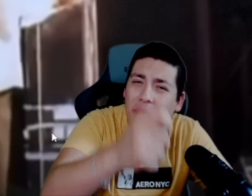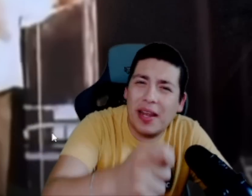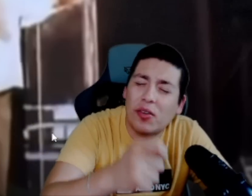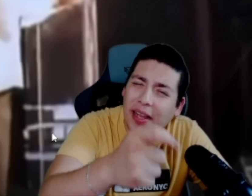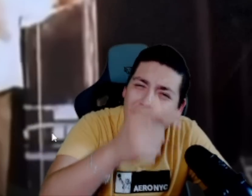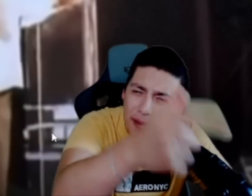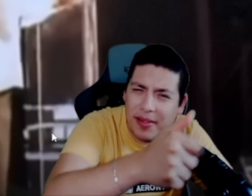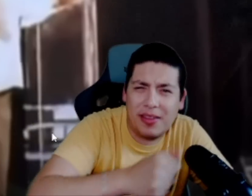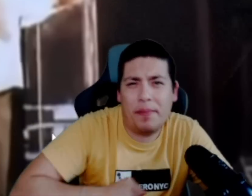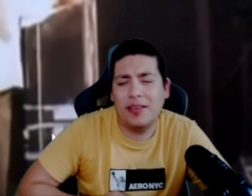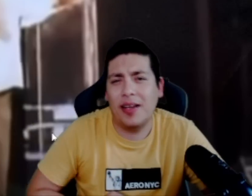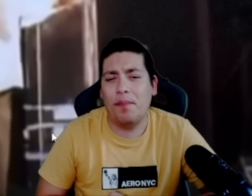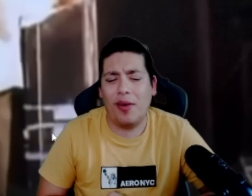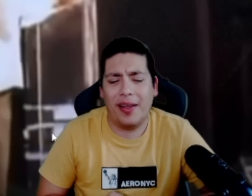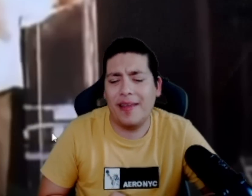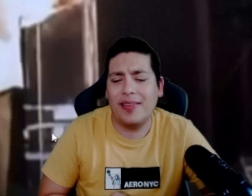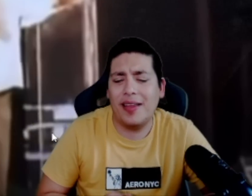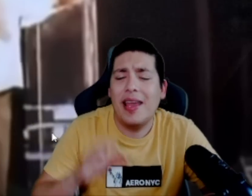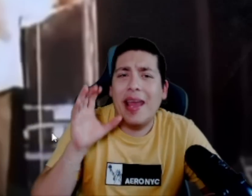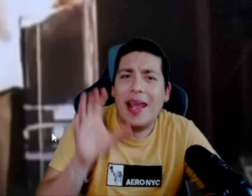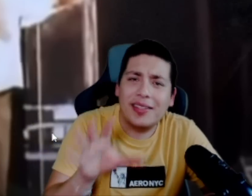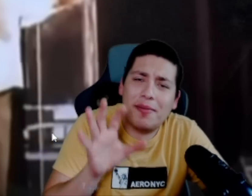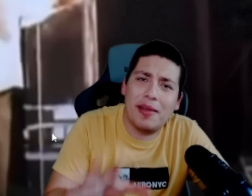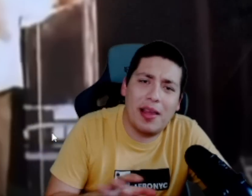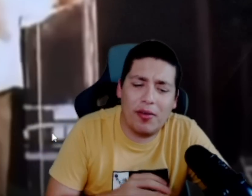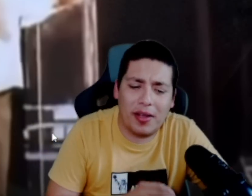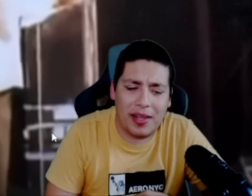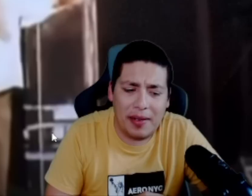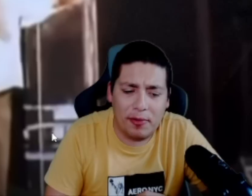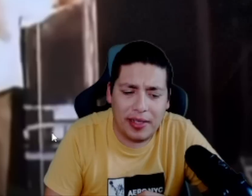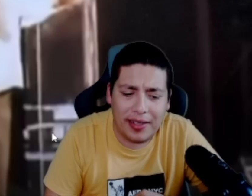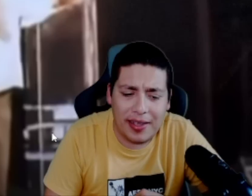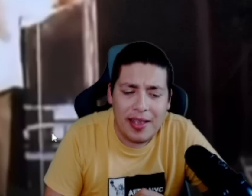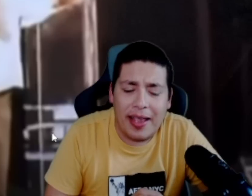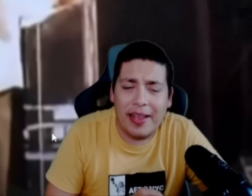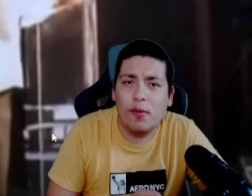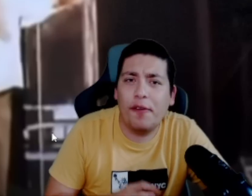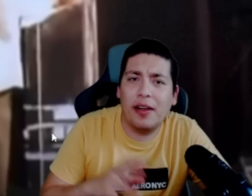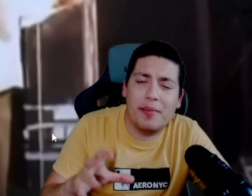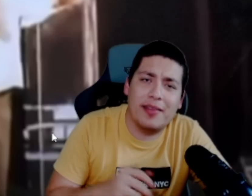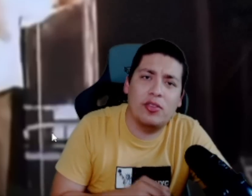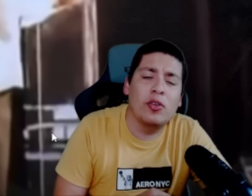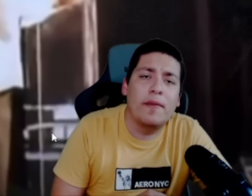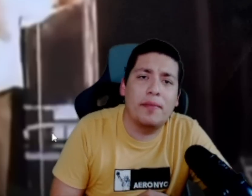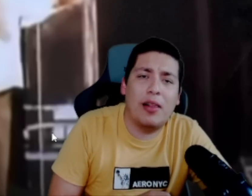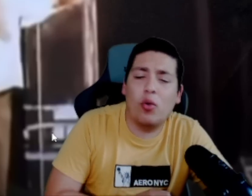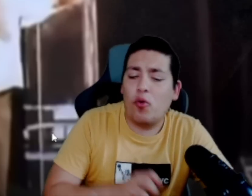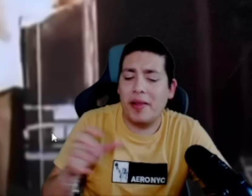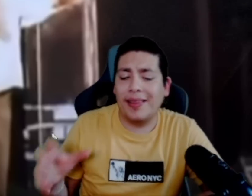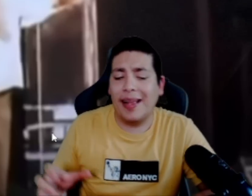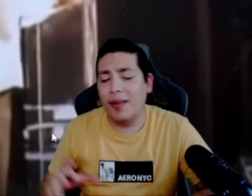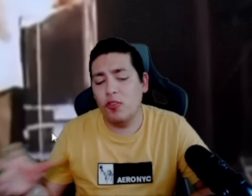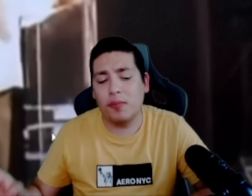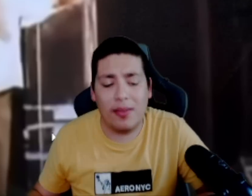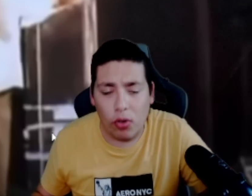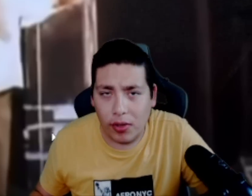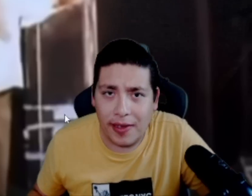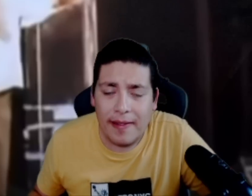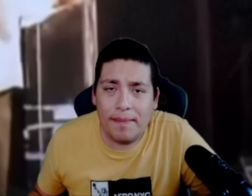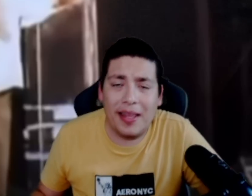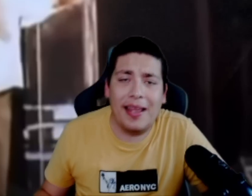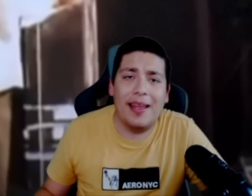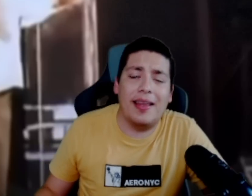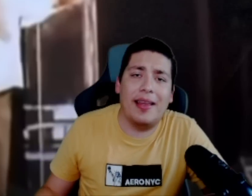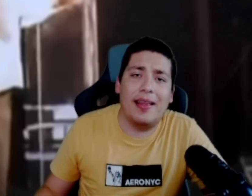un gobierno que realmente pensara por la gente. Este video que tenemos aquí es un fragmento del documental de Luis